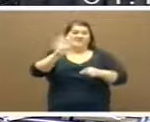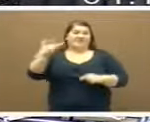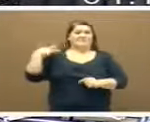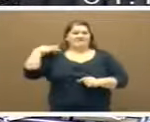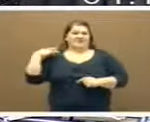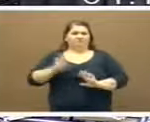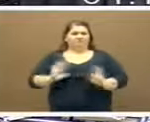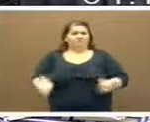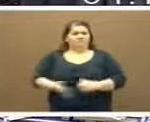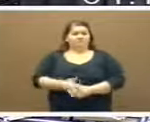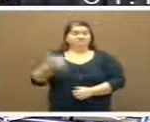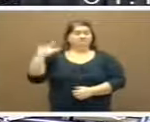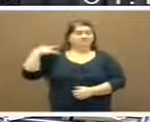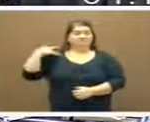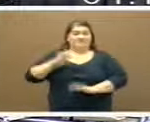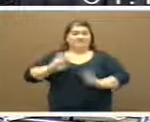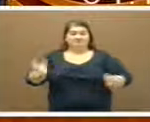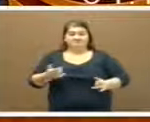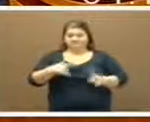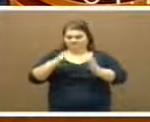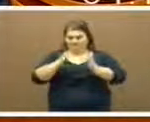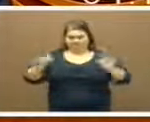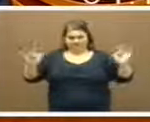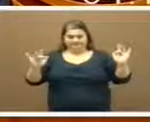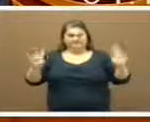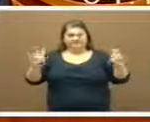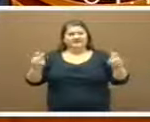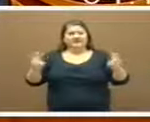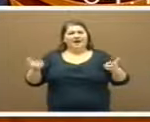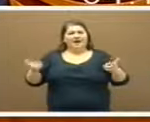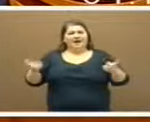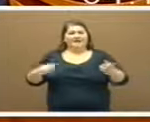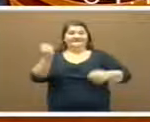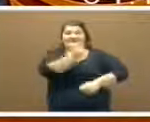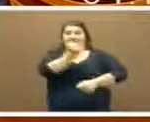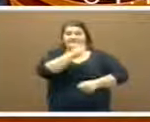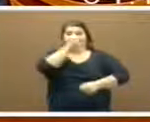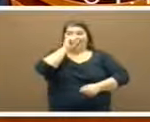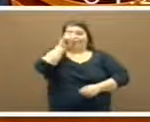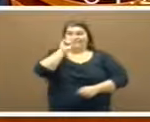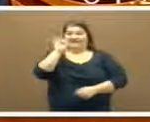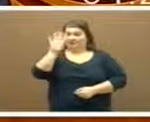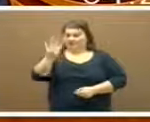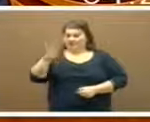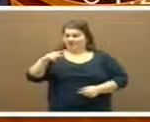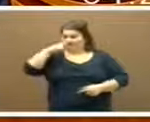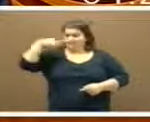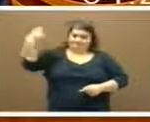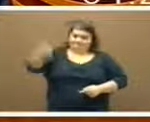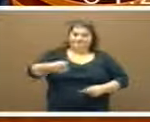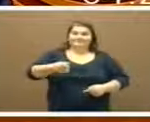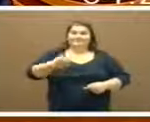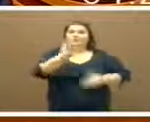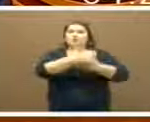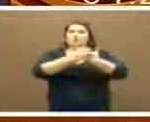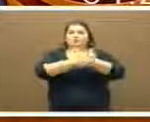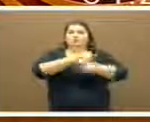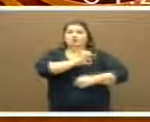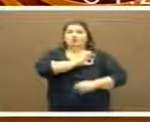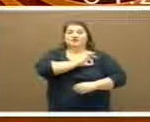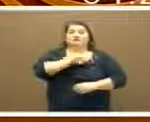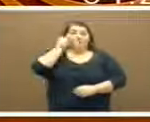mi compañero. Esto es un paripé que no tiene que ver nada con lo que, cuando llegue diciembre de 2014, el Gobierno del señor Monago,